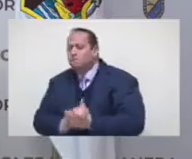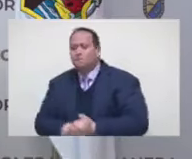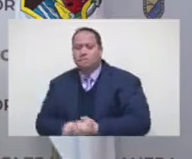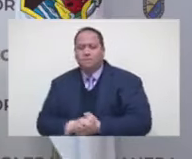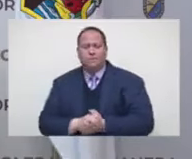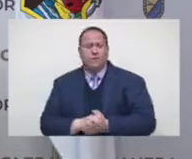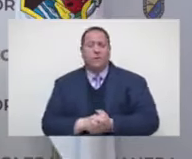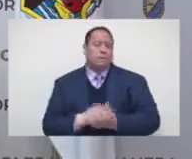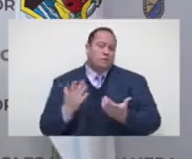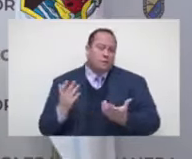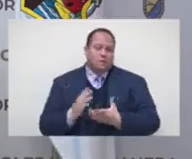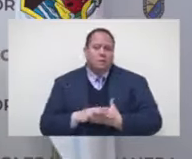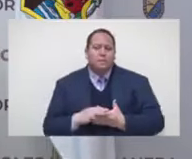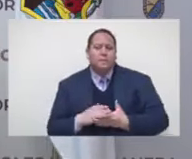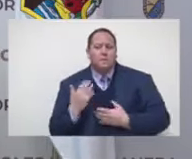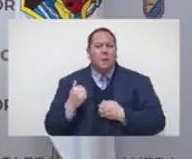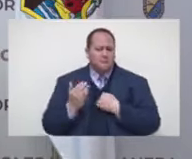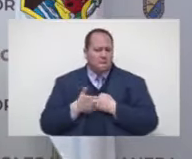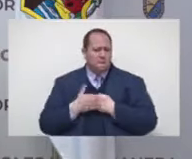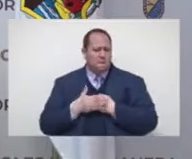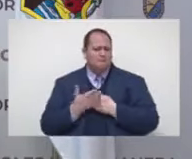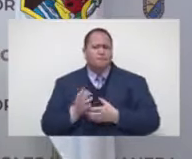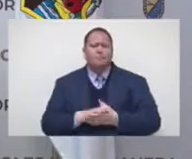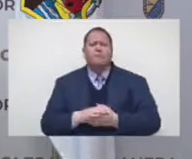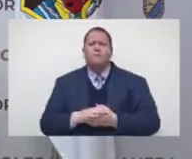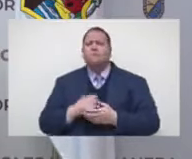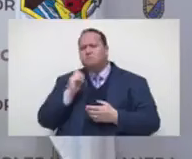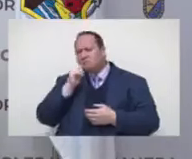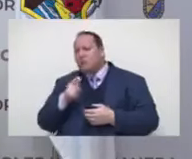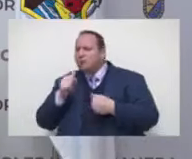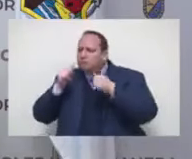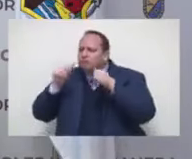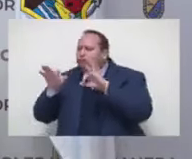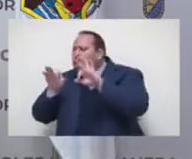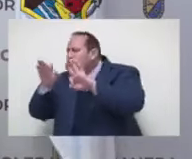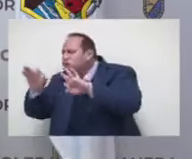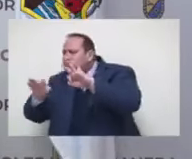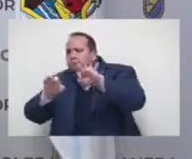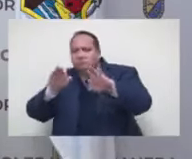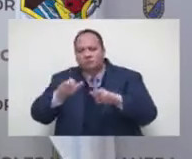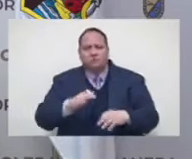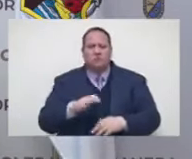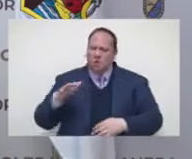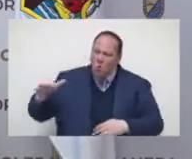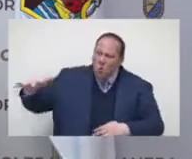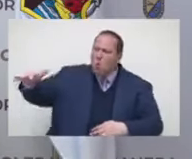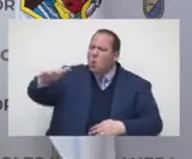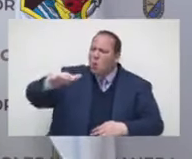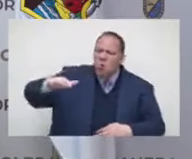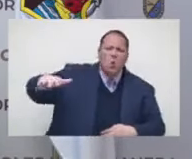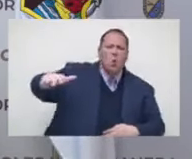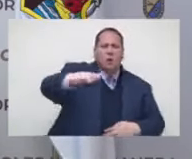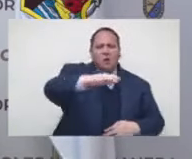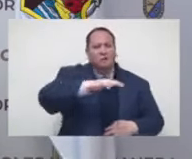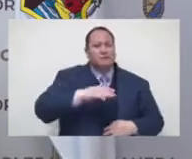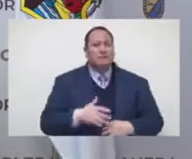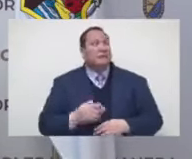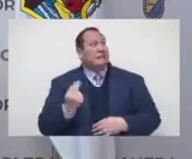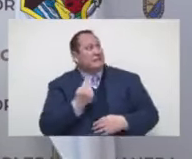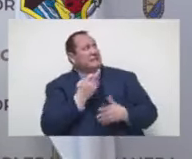durante las próximas estará también atento directamente en las colonias atendiendo